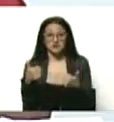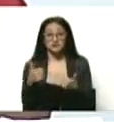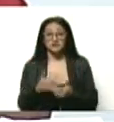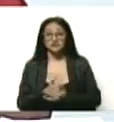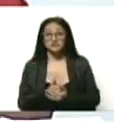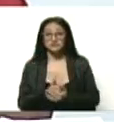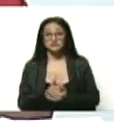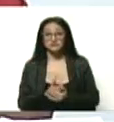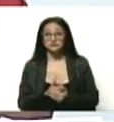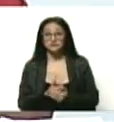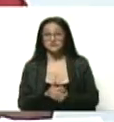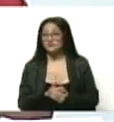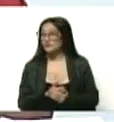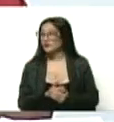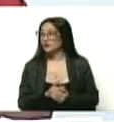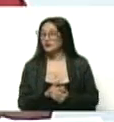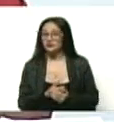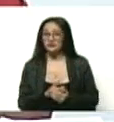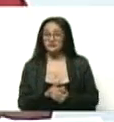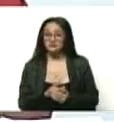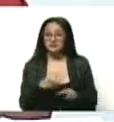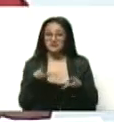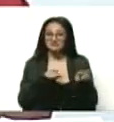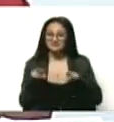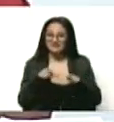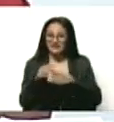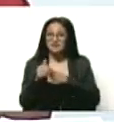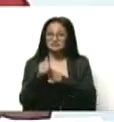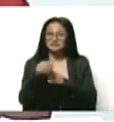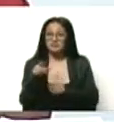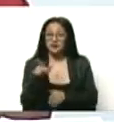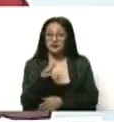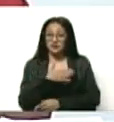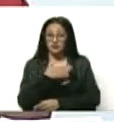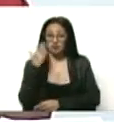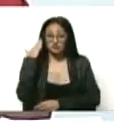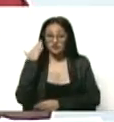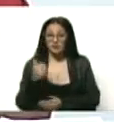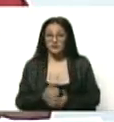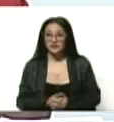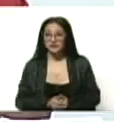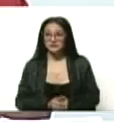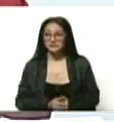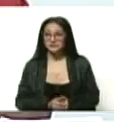nivel con responsabilidades de dirigencia, que